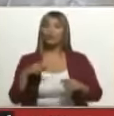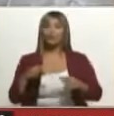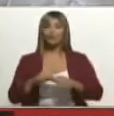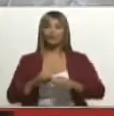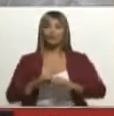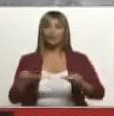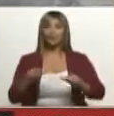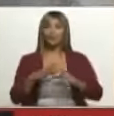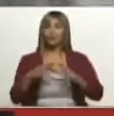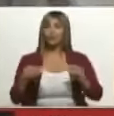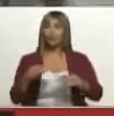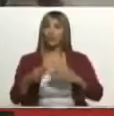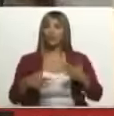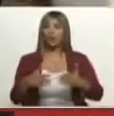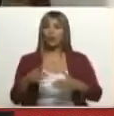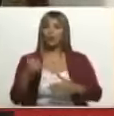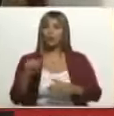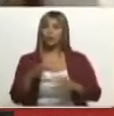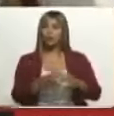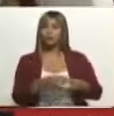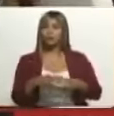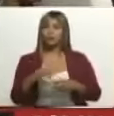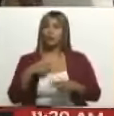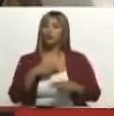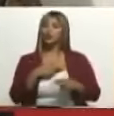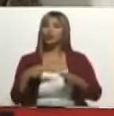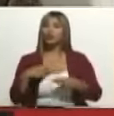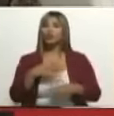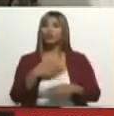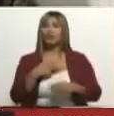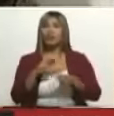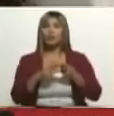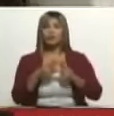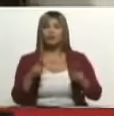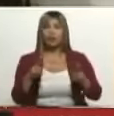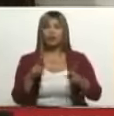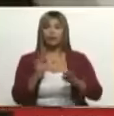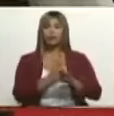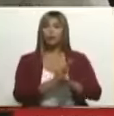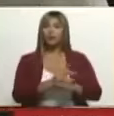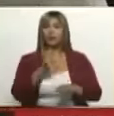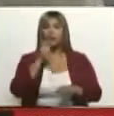existan. Somos garantes de paz y de la protección del pueblo.